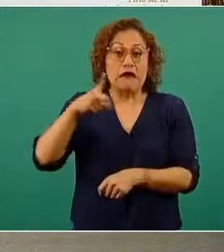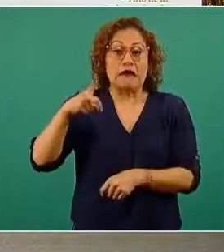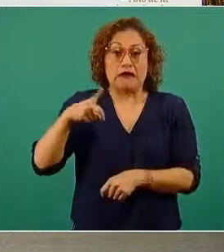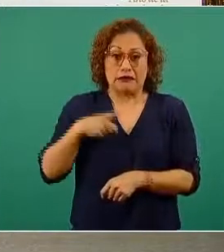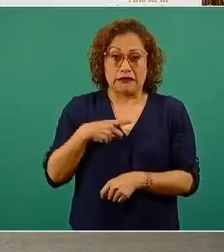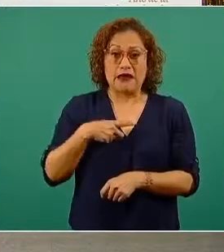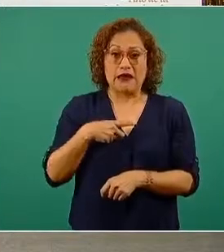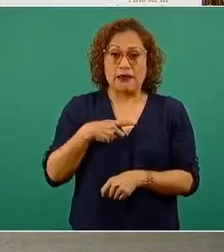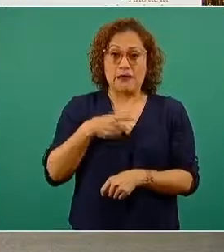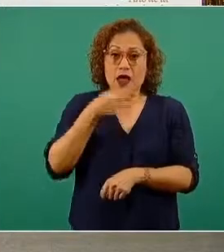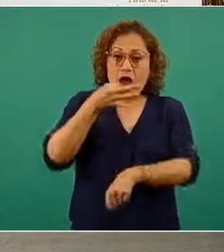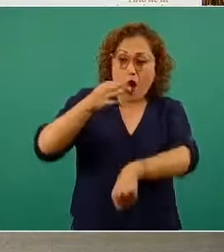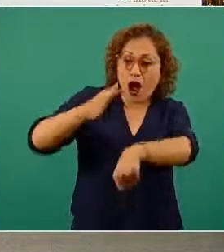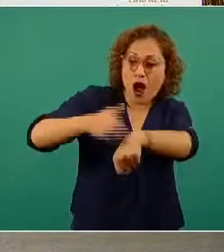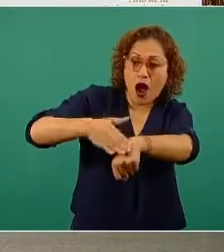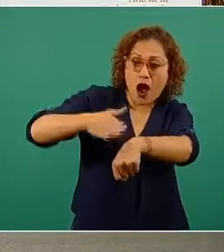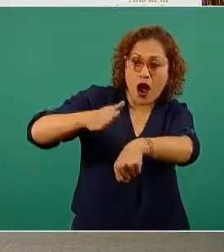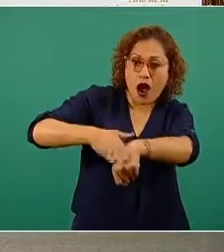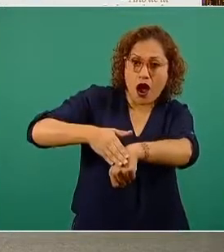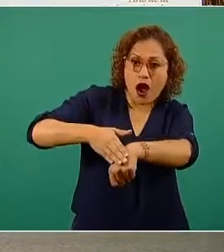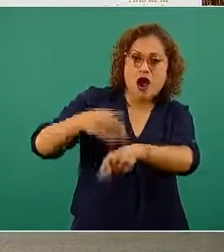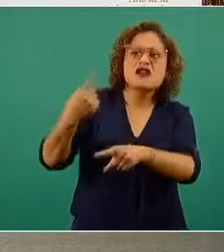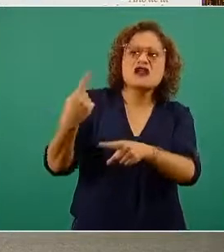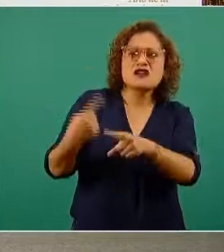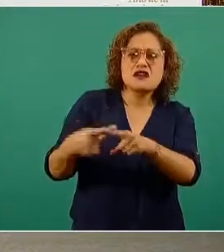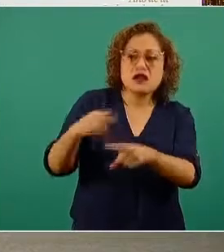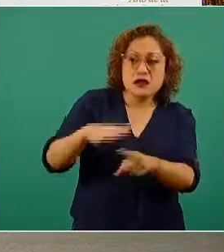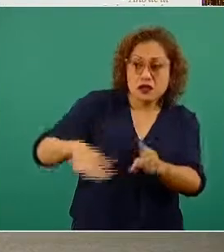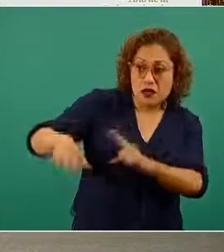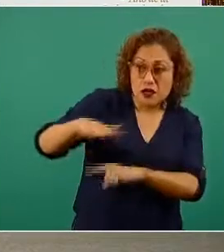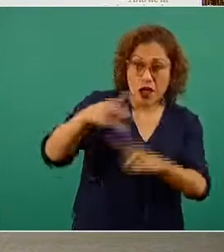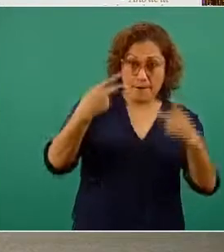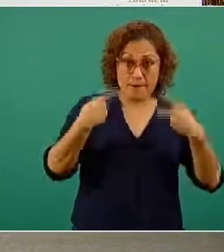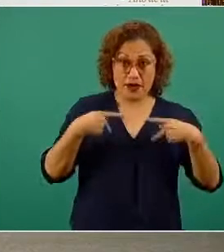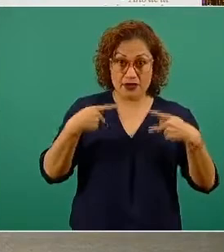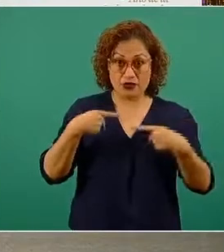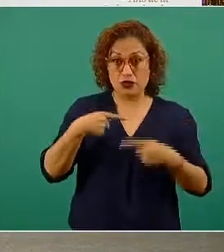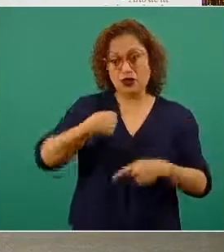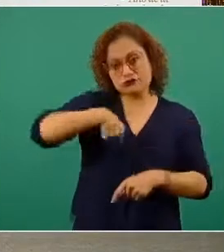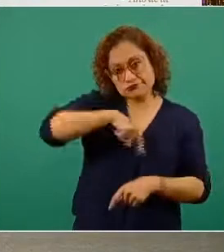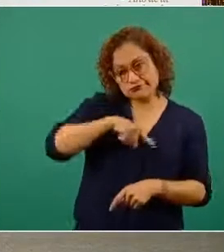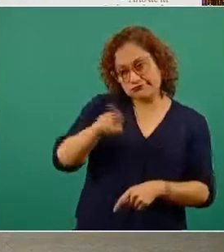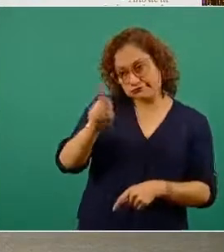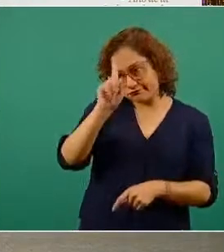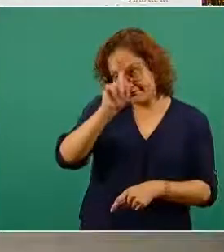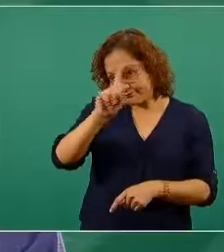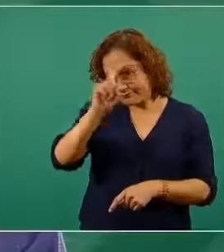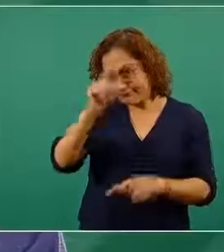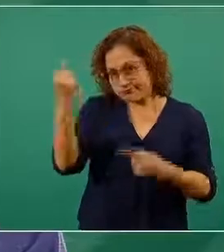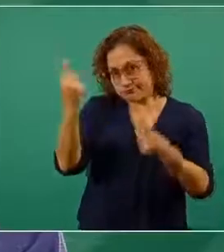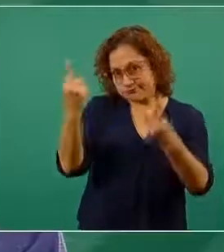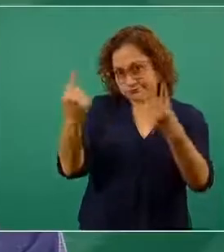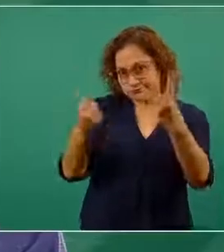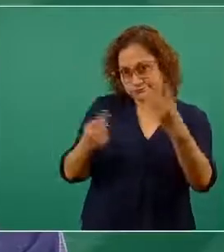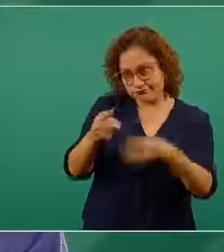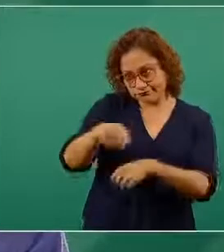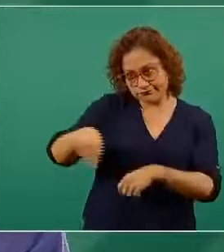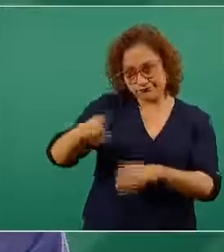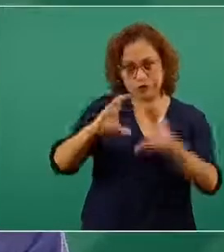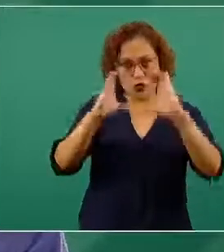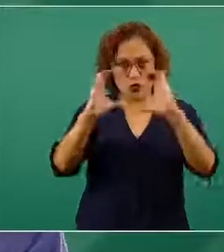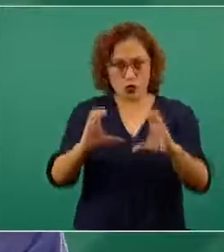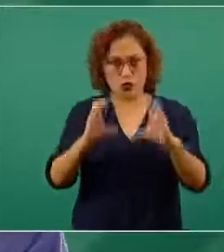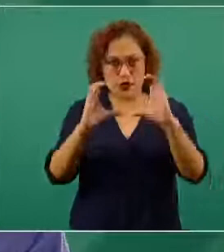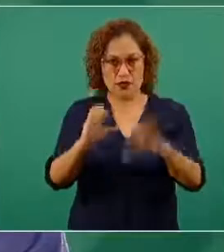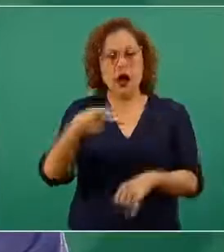medidas no es tanto las personas a quienes les hacemos recomendaciones, pero sí las autoridades y también